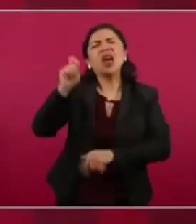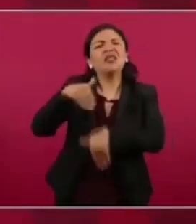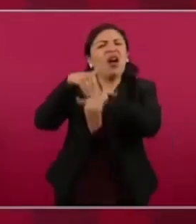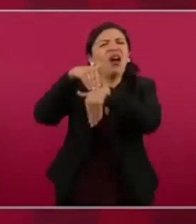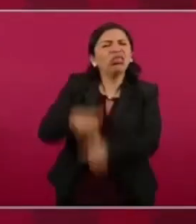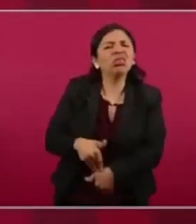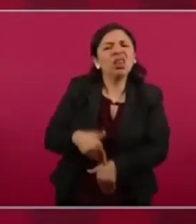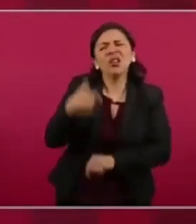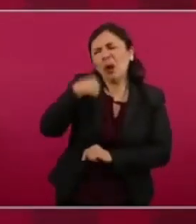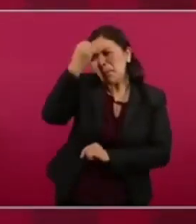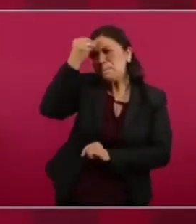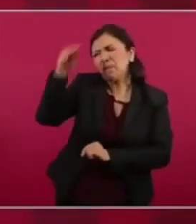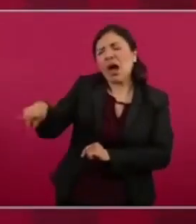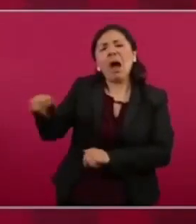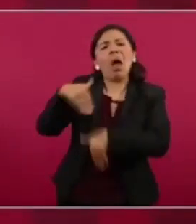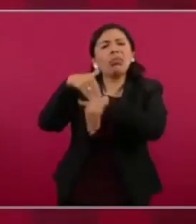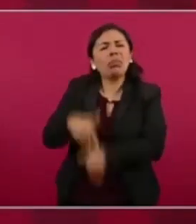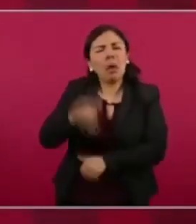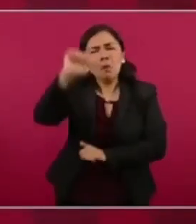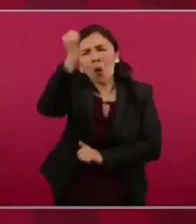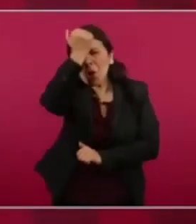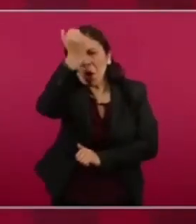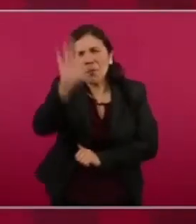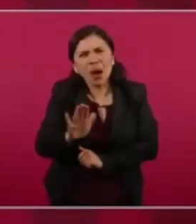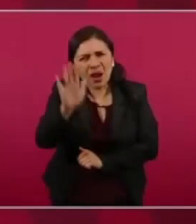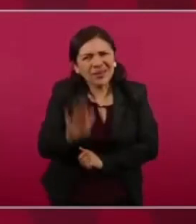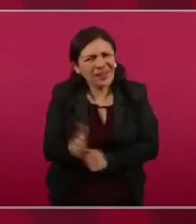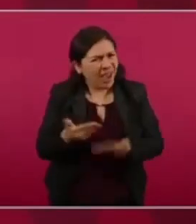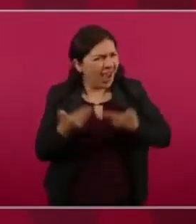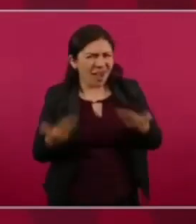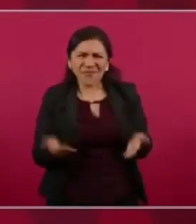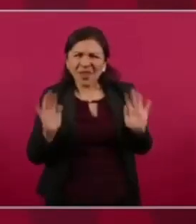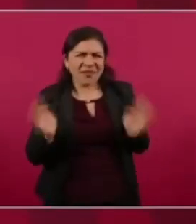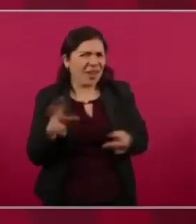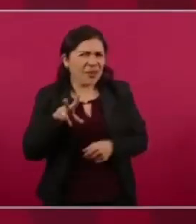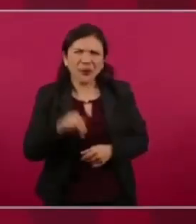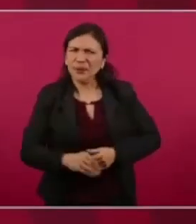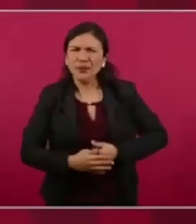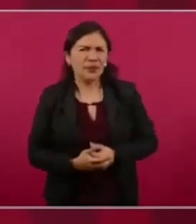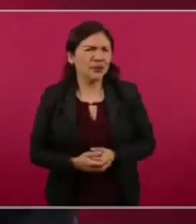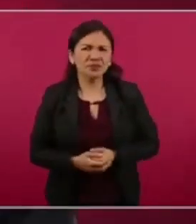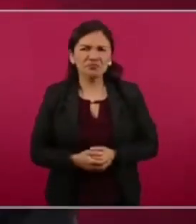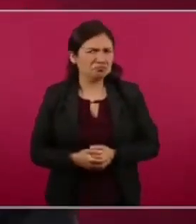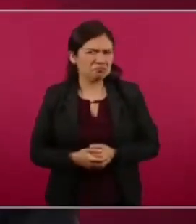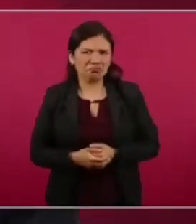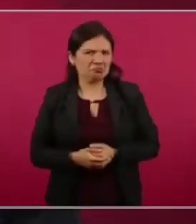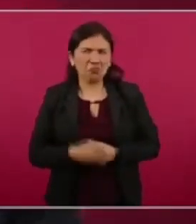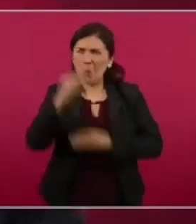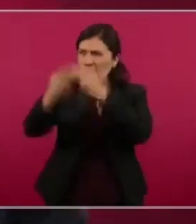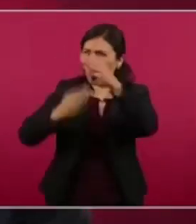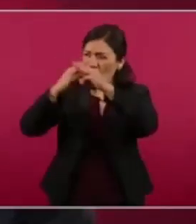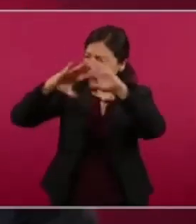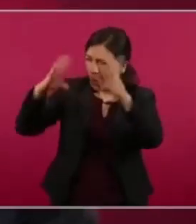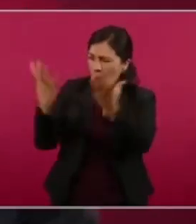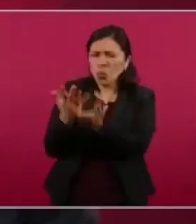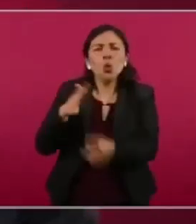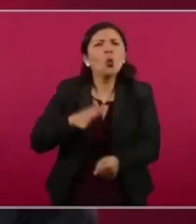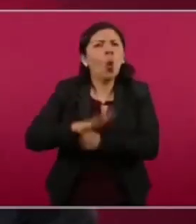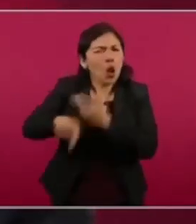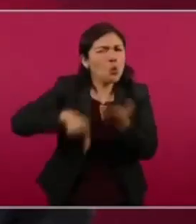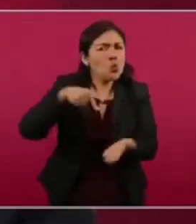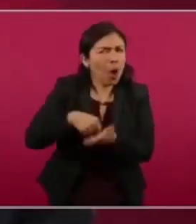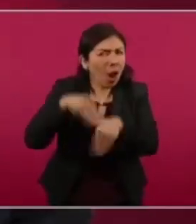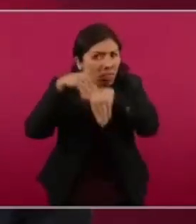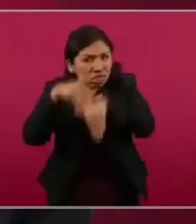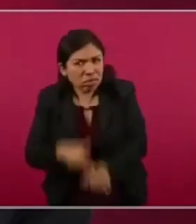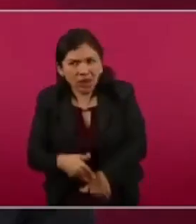manipulables. Ya no es así en ningún lugar del mundo. La